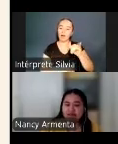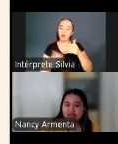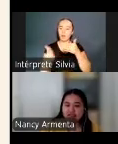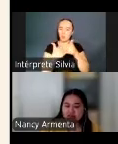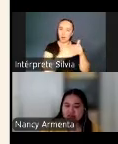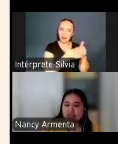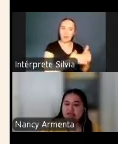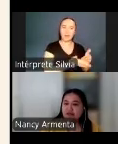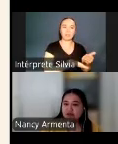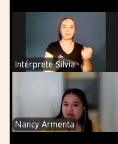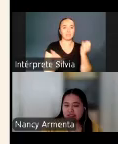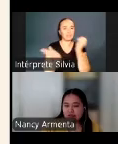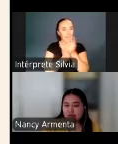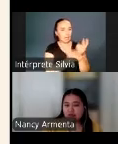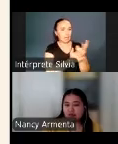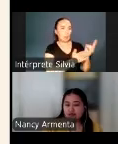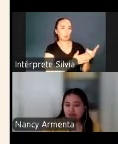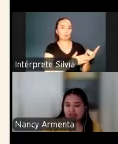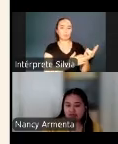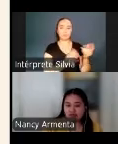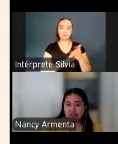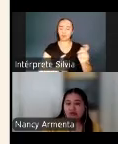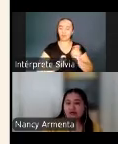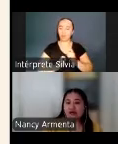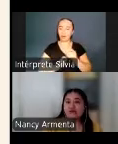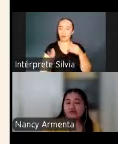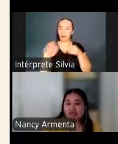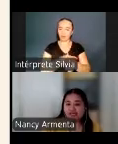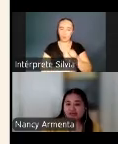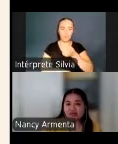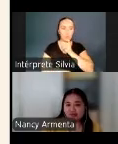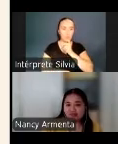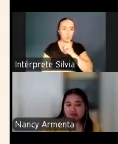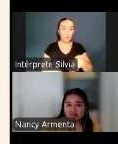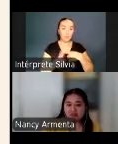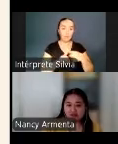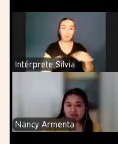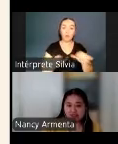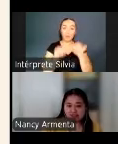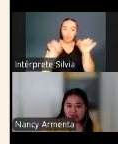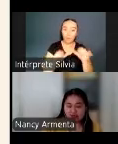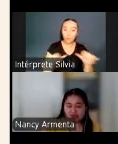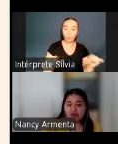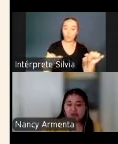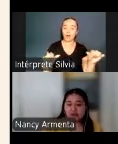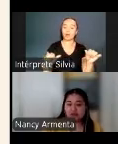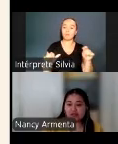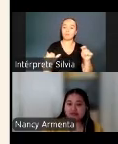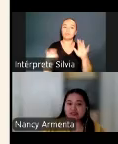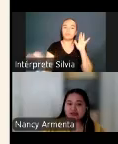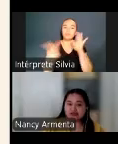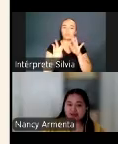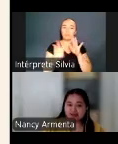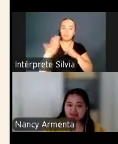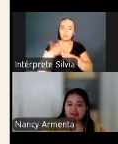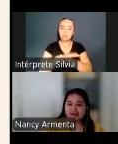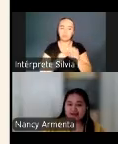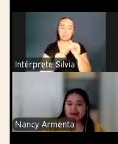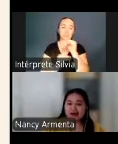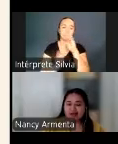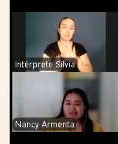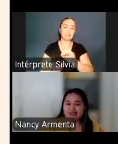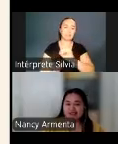a ciertos retos que dificultan no solo su acceso, sino la forma en que experimentan su atención en la salud. Por lo tanto, es recordar